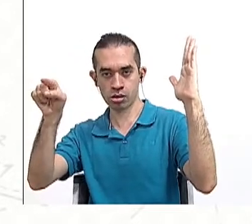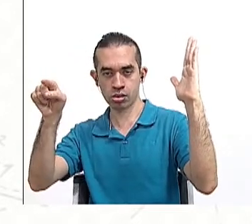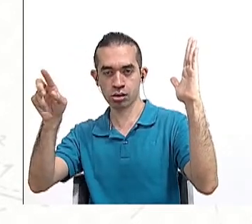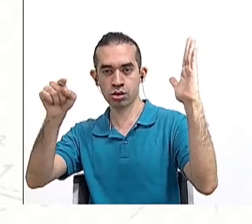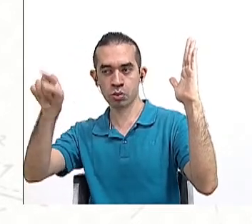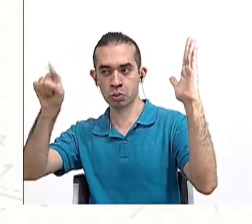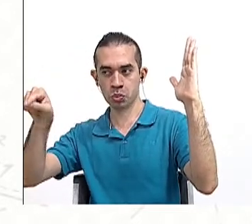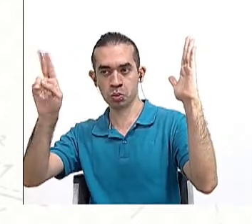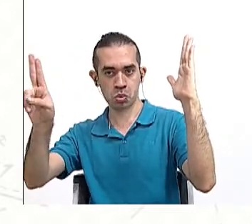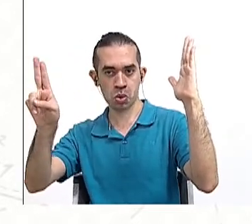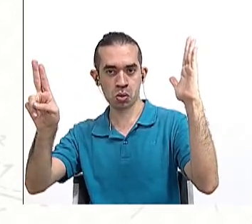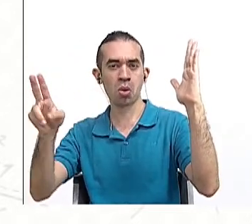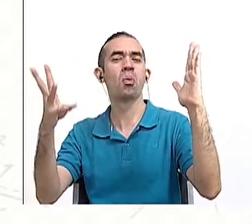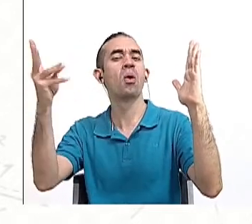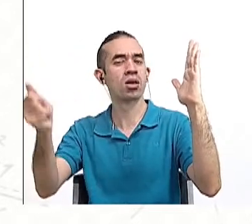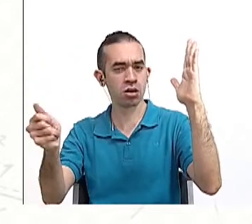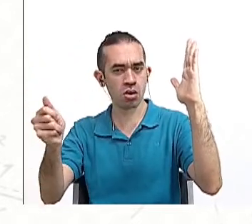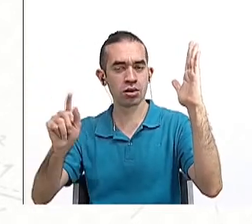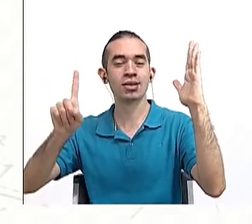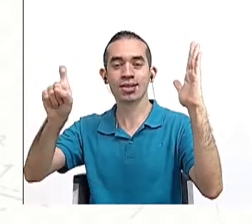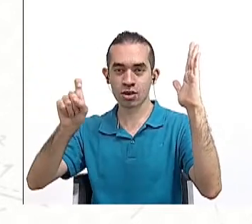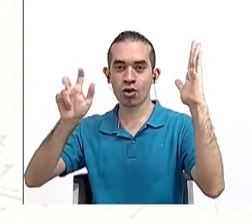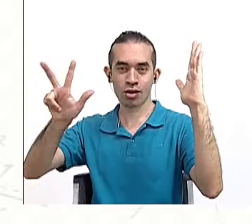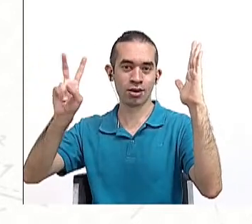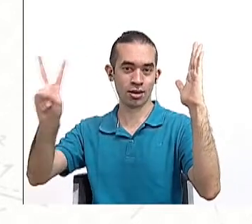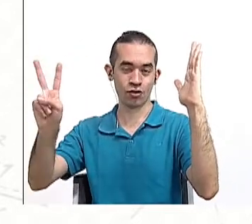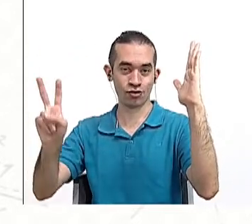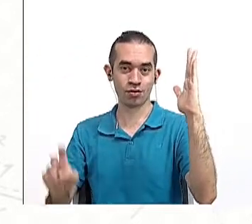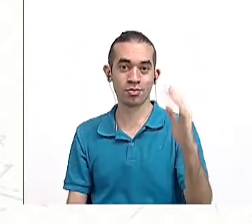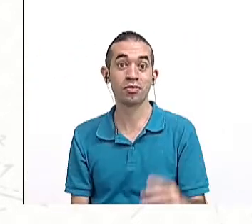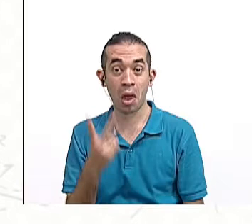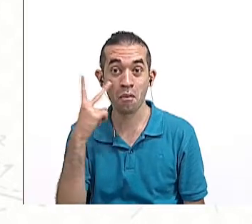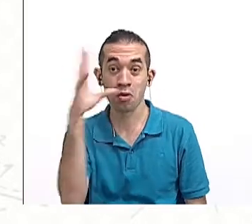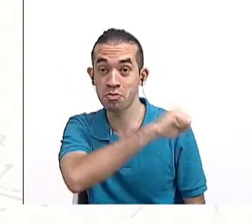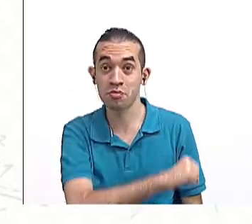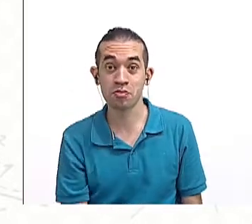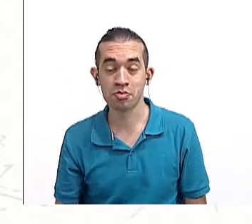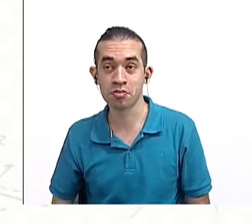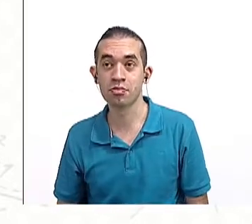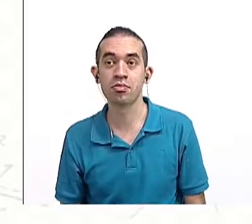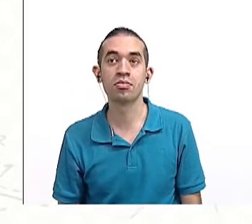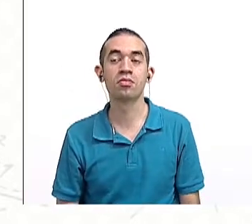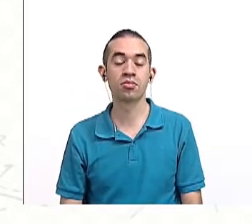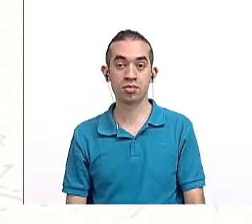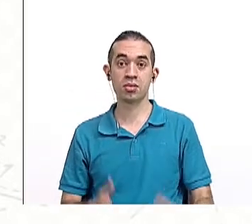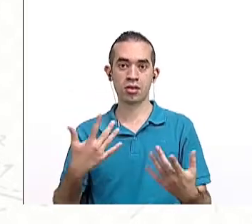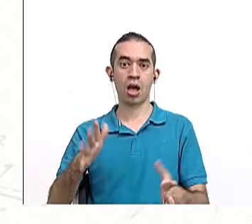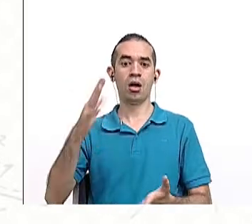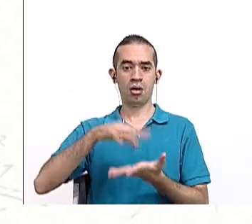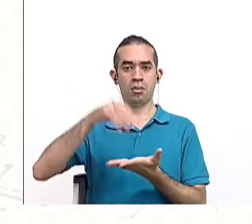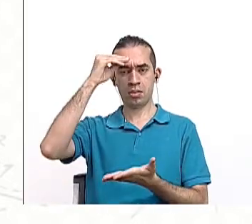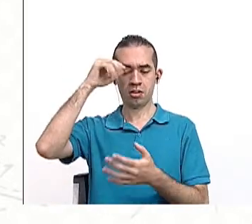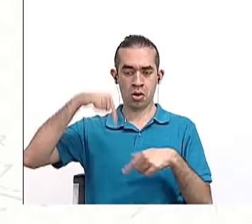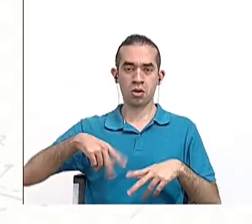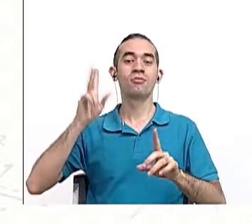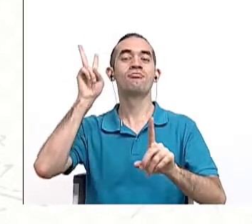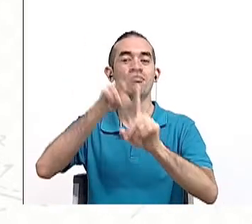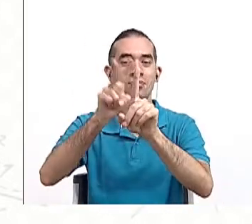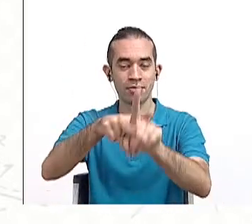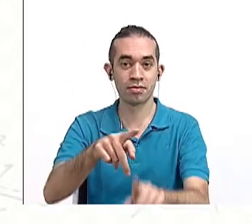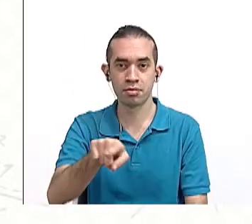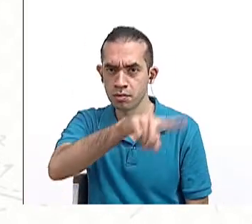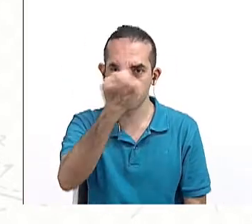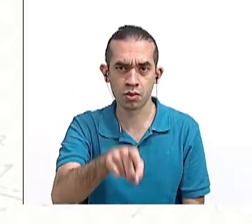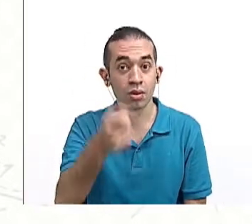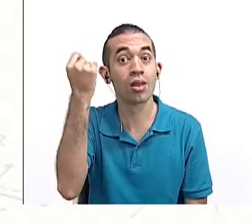valor de 1.132 vieron estamos aplicando lo que hemos aprendido hoy están